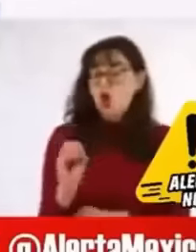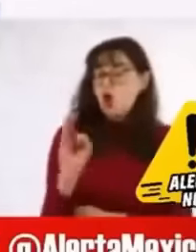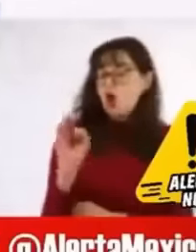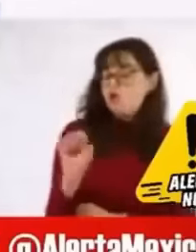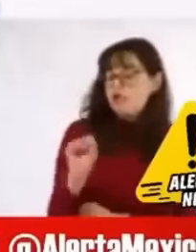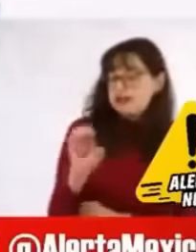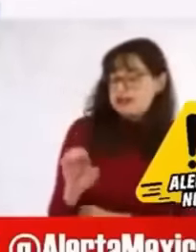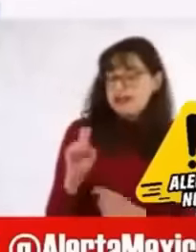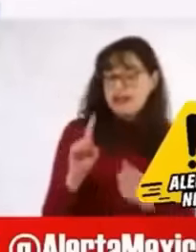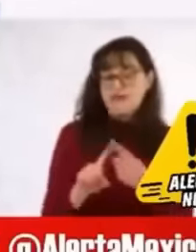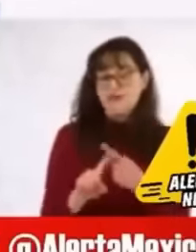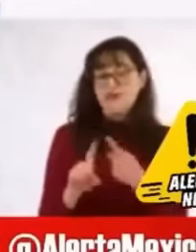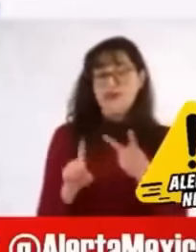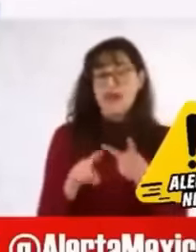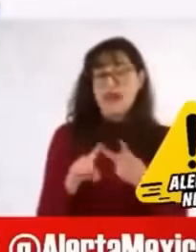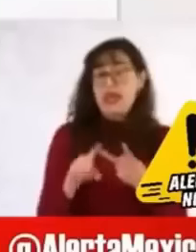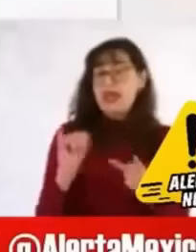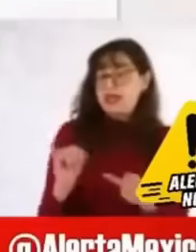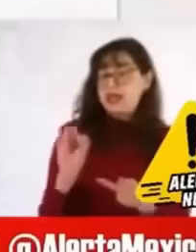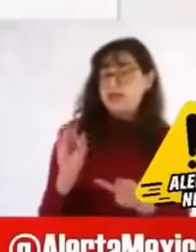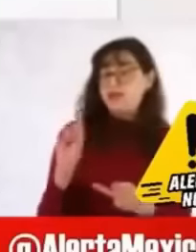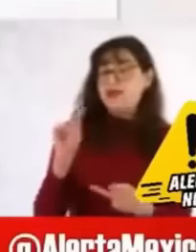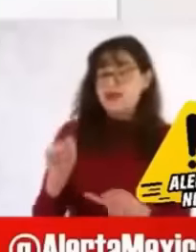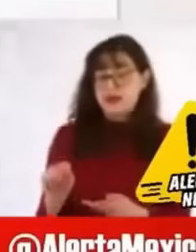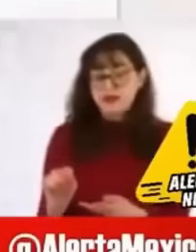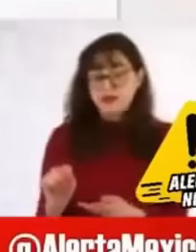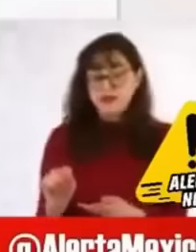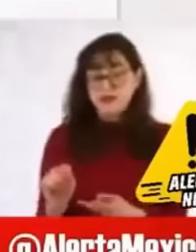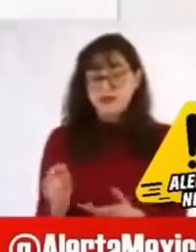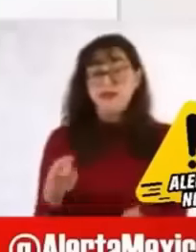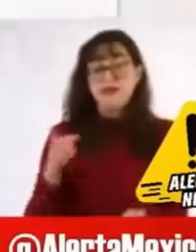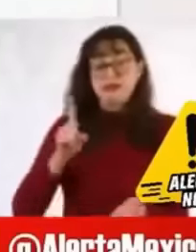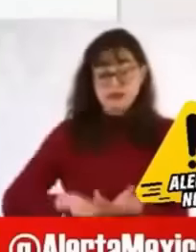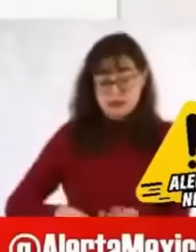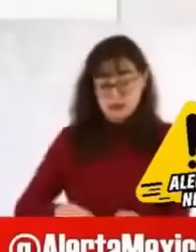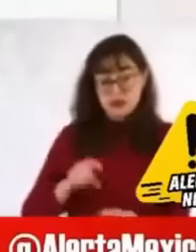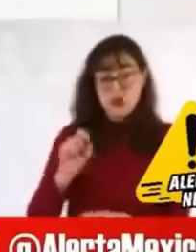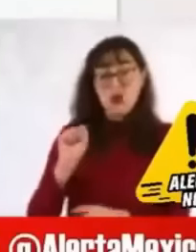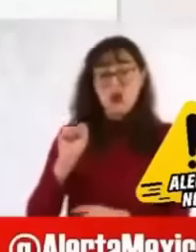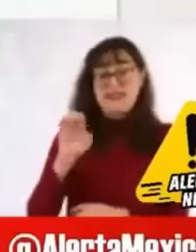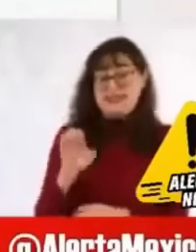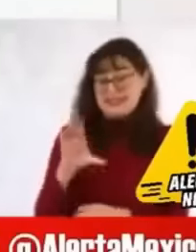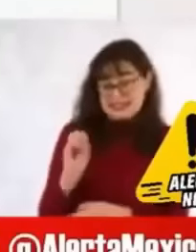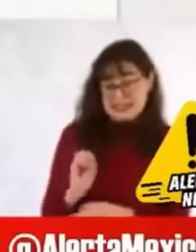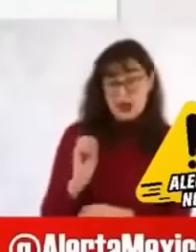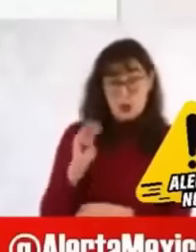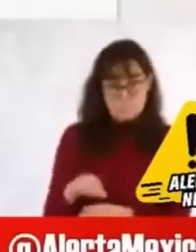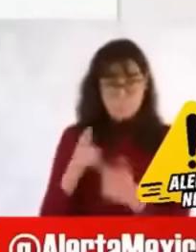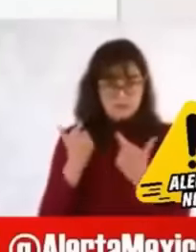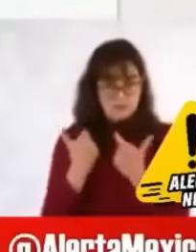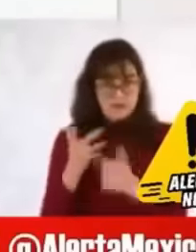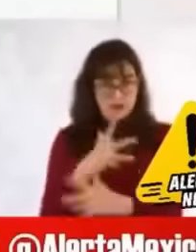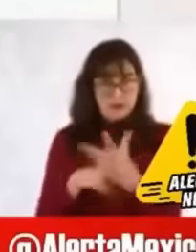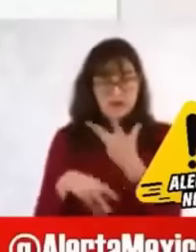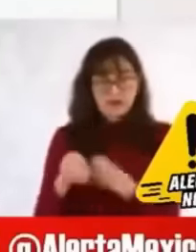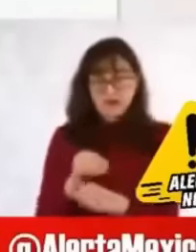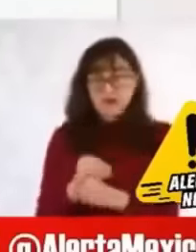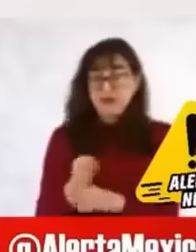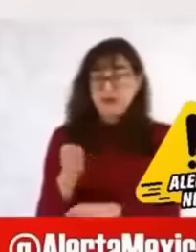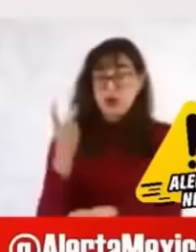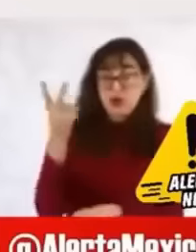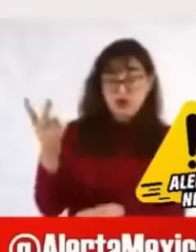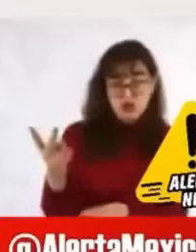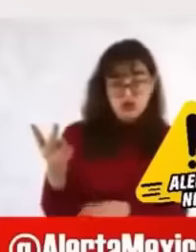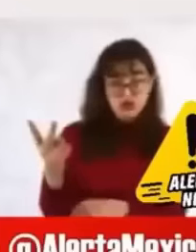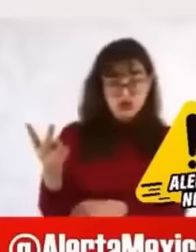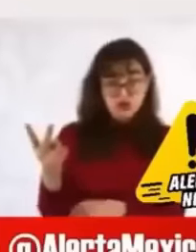un organismo descentralizado en la Secretaría de Economía, que es un organismo cuya